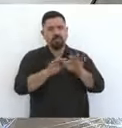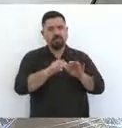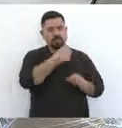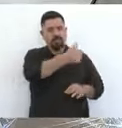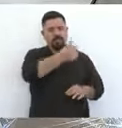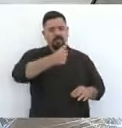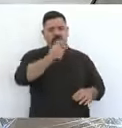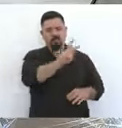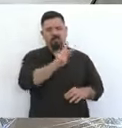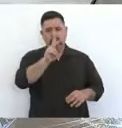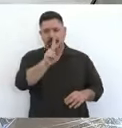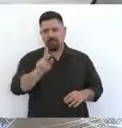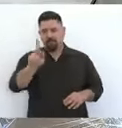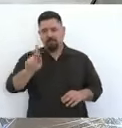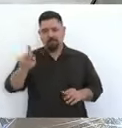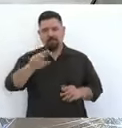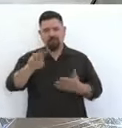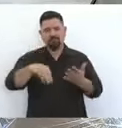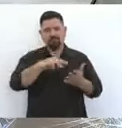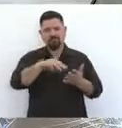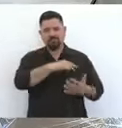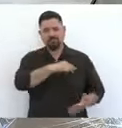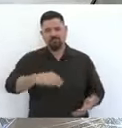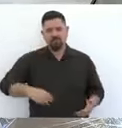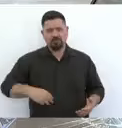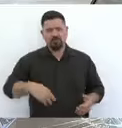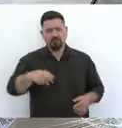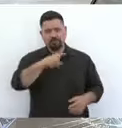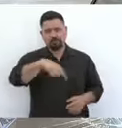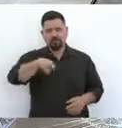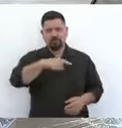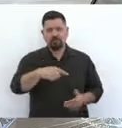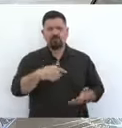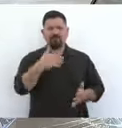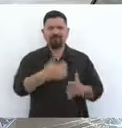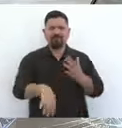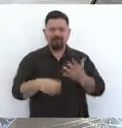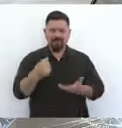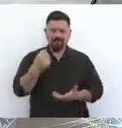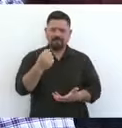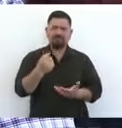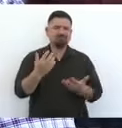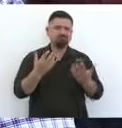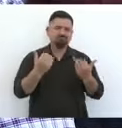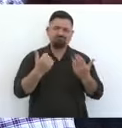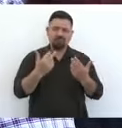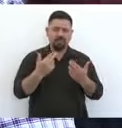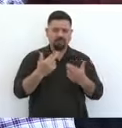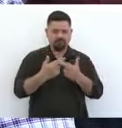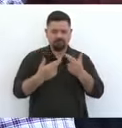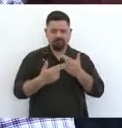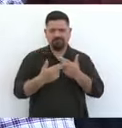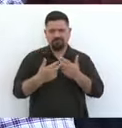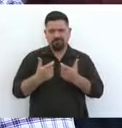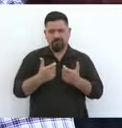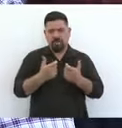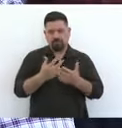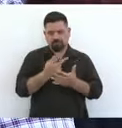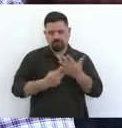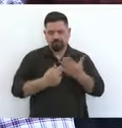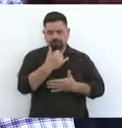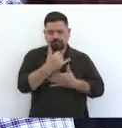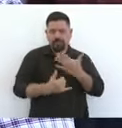municipios, que desgraciadamente pues nuestros municipios no contamos con el recurso para poder realizar ese tipo de proyectos, ya sea